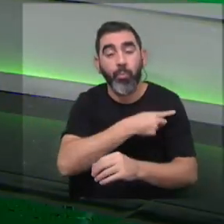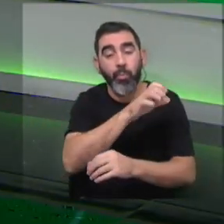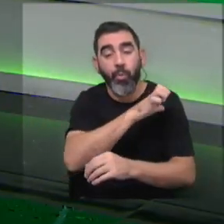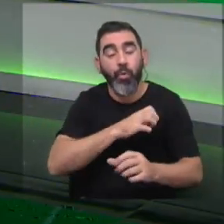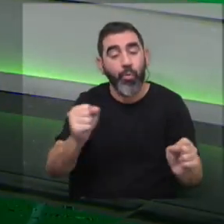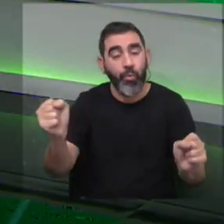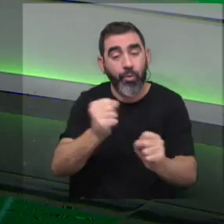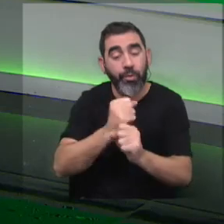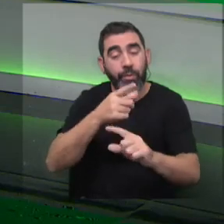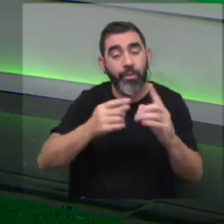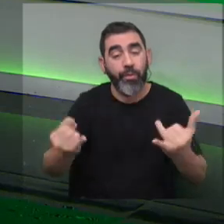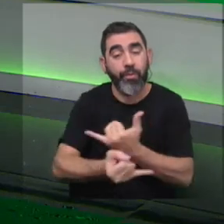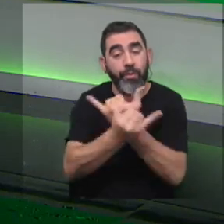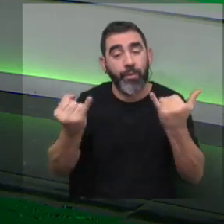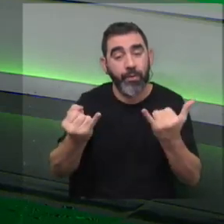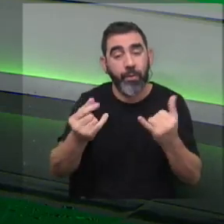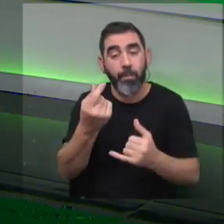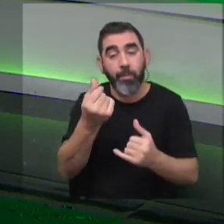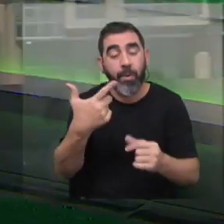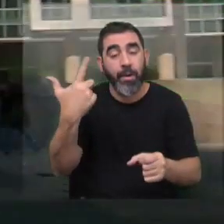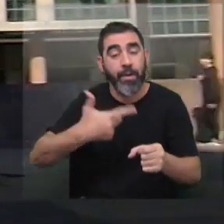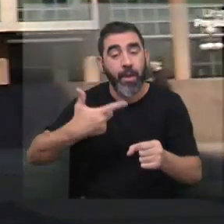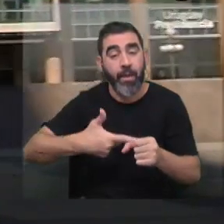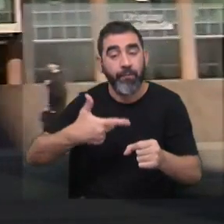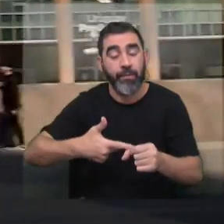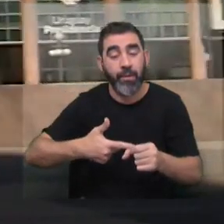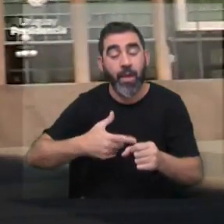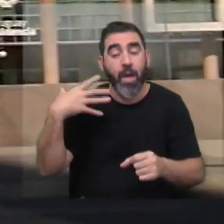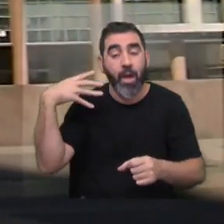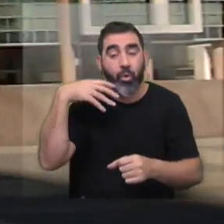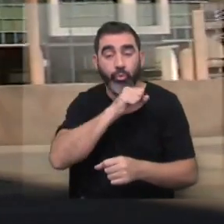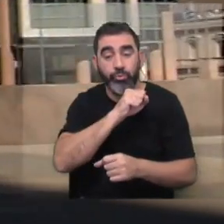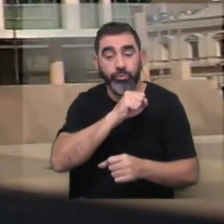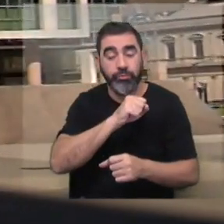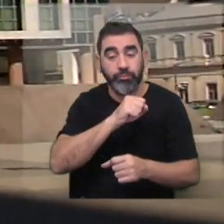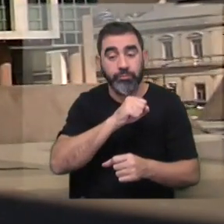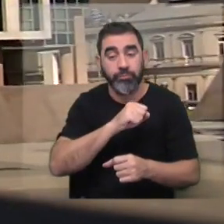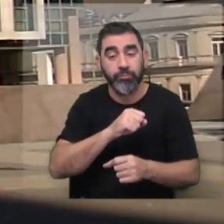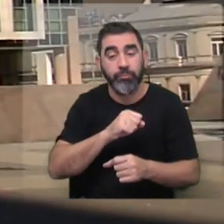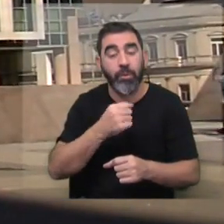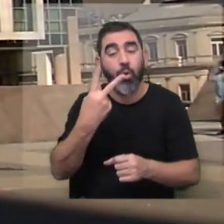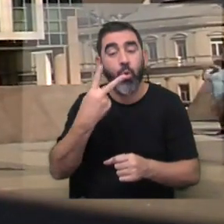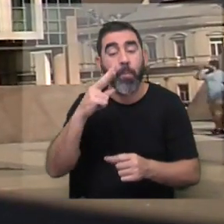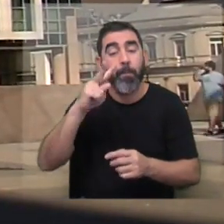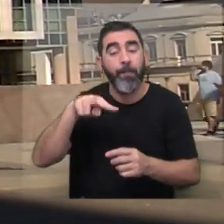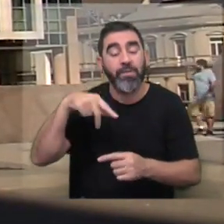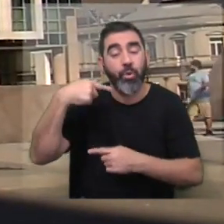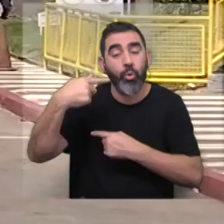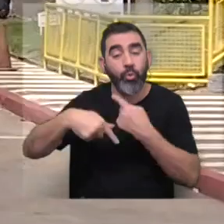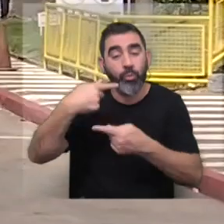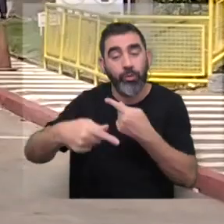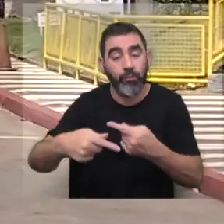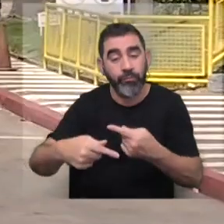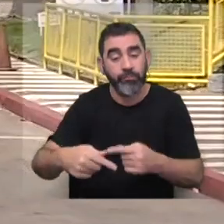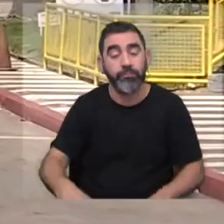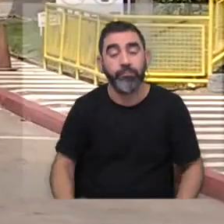confirmó este mediodía que va a mantener los precios de los combustibles durante el mes de agosto la medida será por segundo mes consecutivo